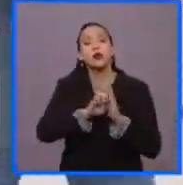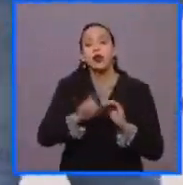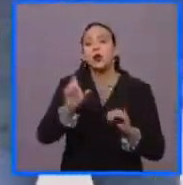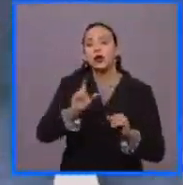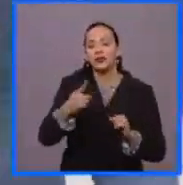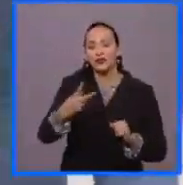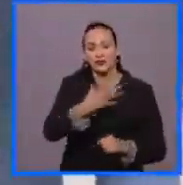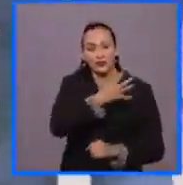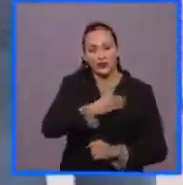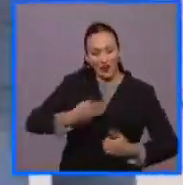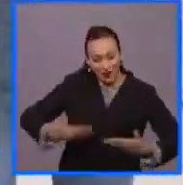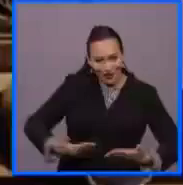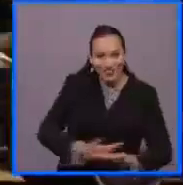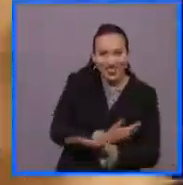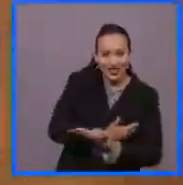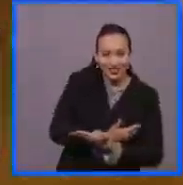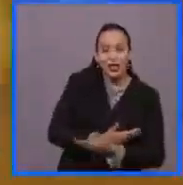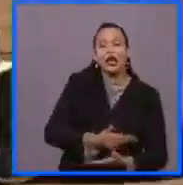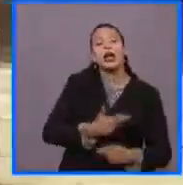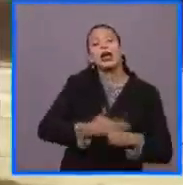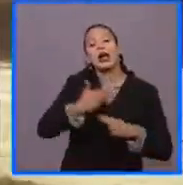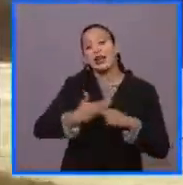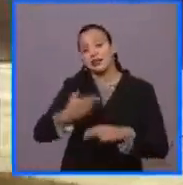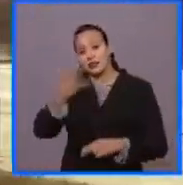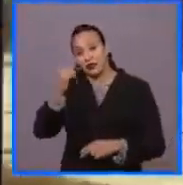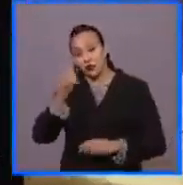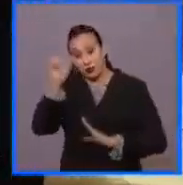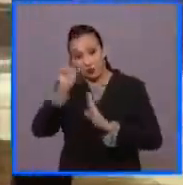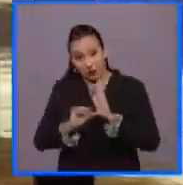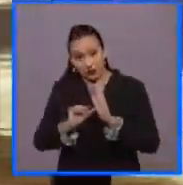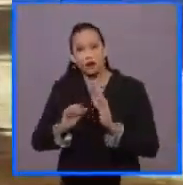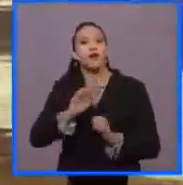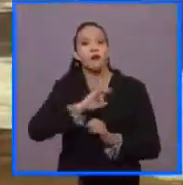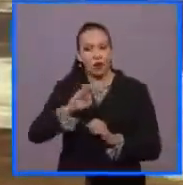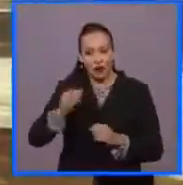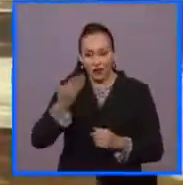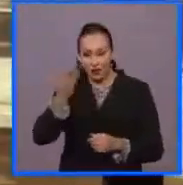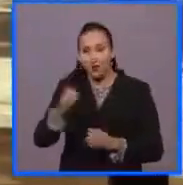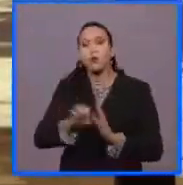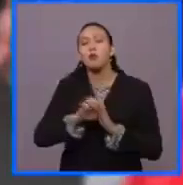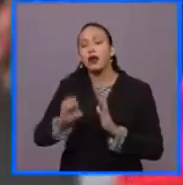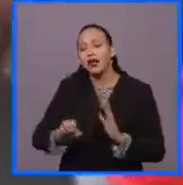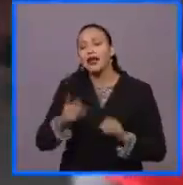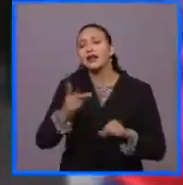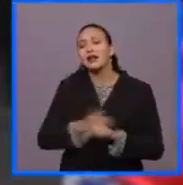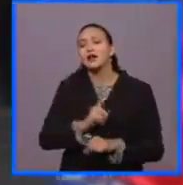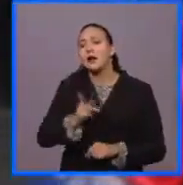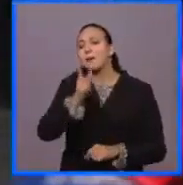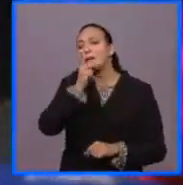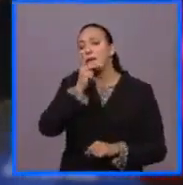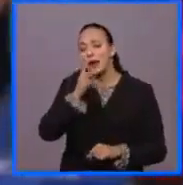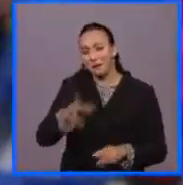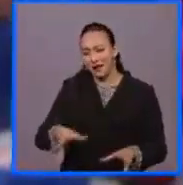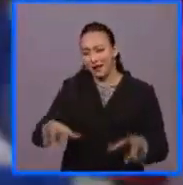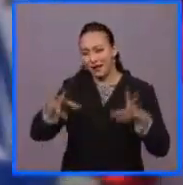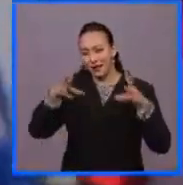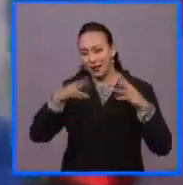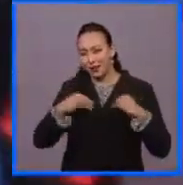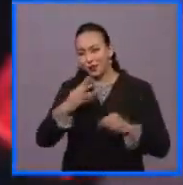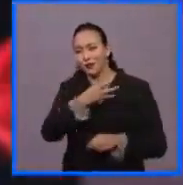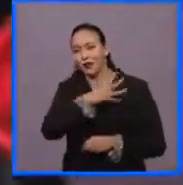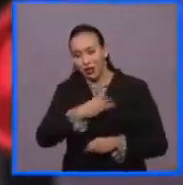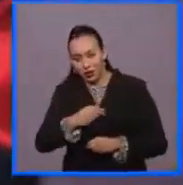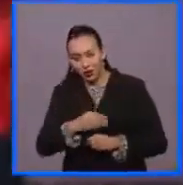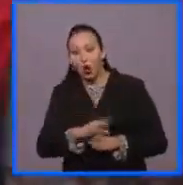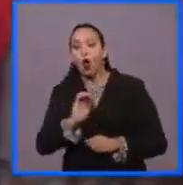de la hija o hijo y hasta que cumpla 9 meses. En el caso de padre adoptante o por gestación subrogada, se